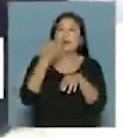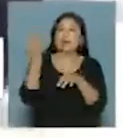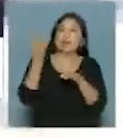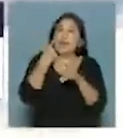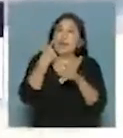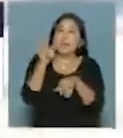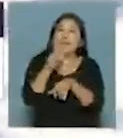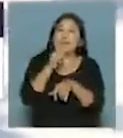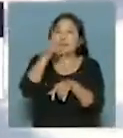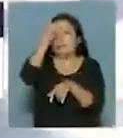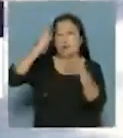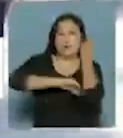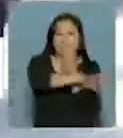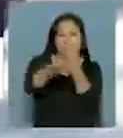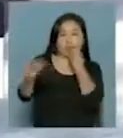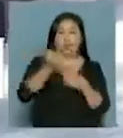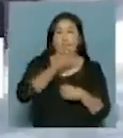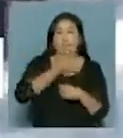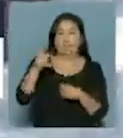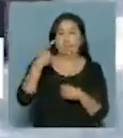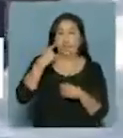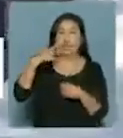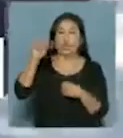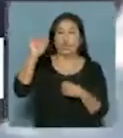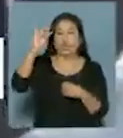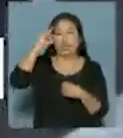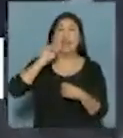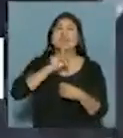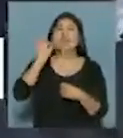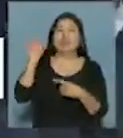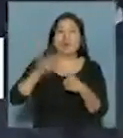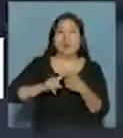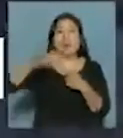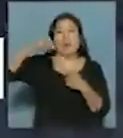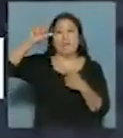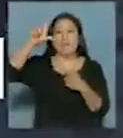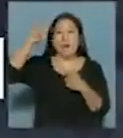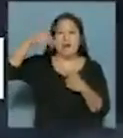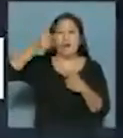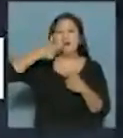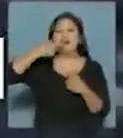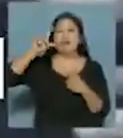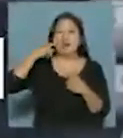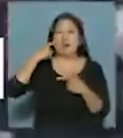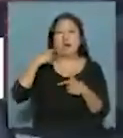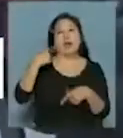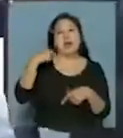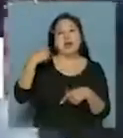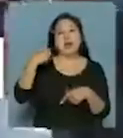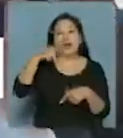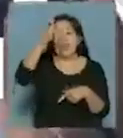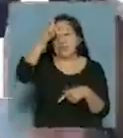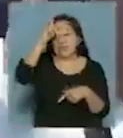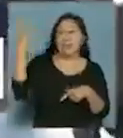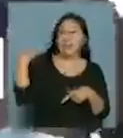policía rural en la zona de Rodeíto y de Palmasola. Por eso, bueno, subcomisario Pablo Montoya, hay novedades